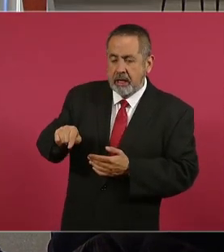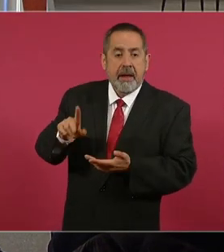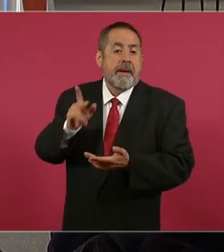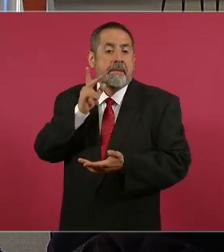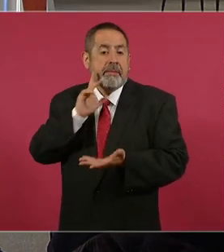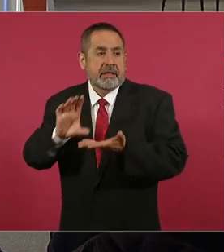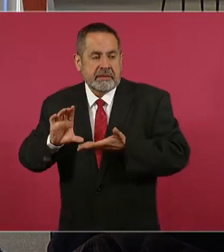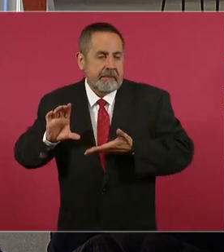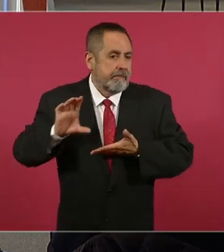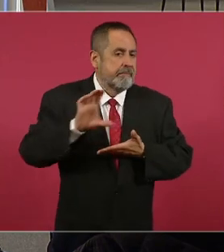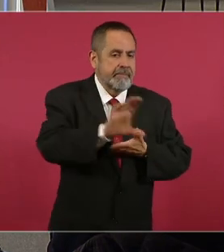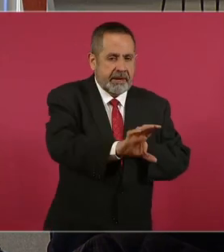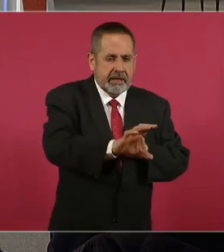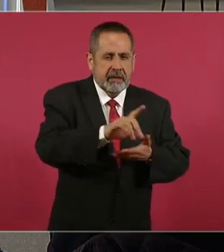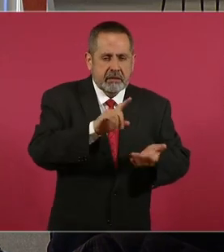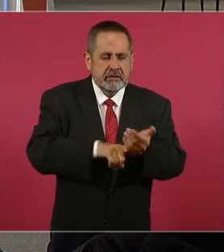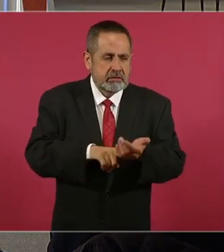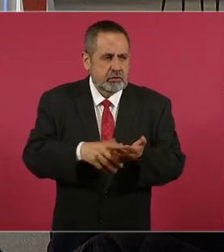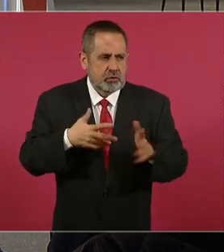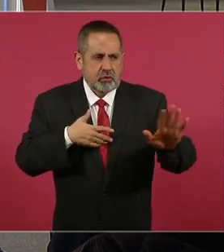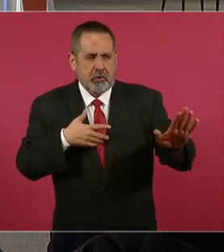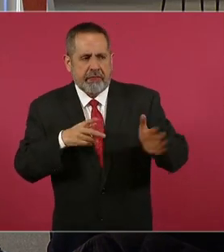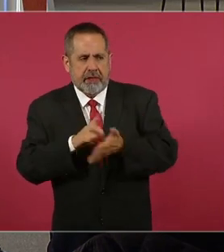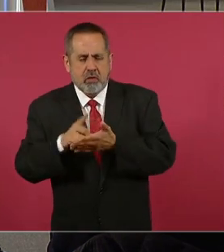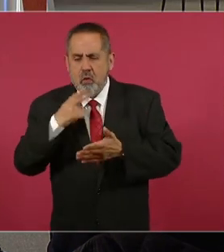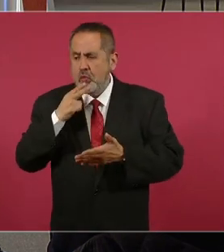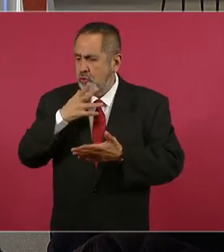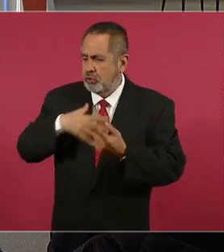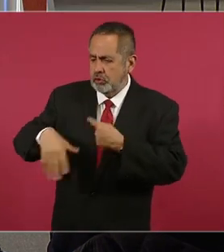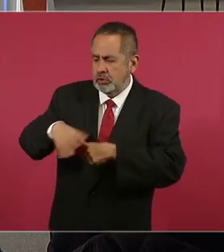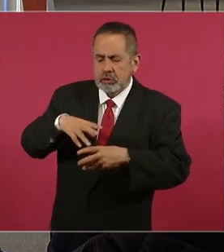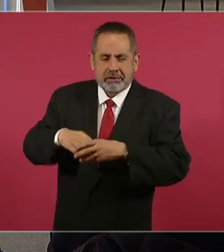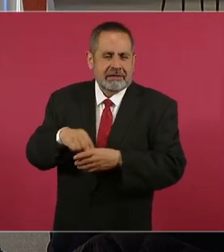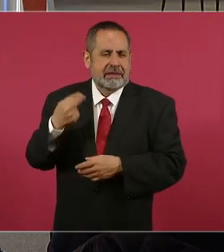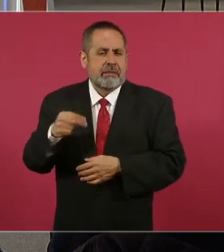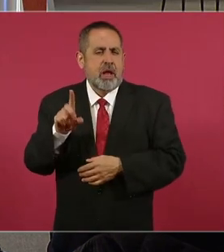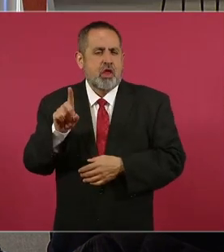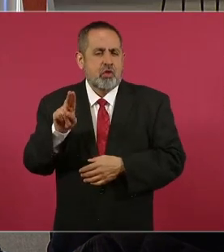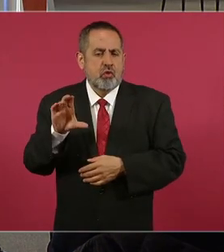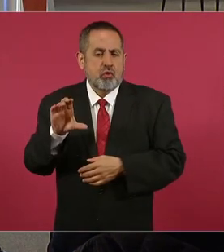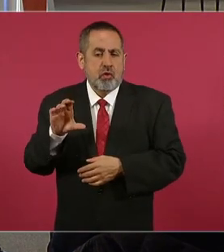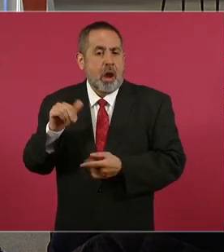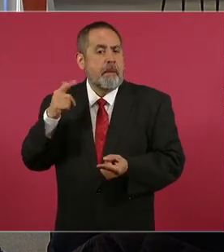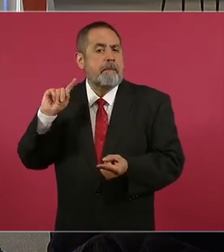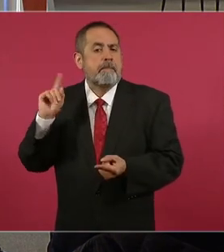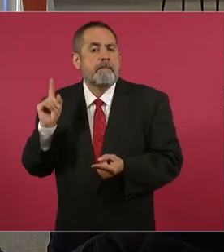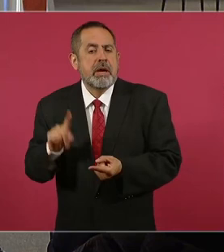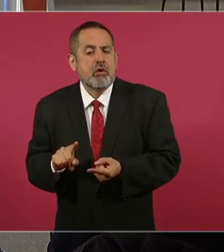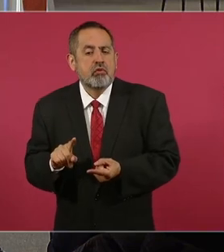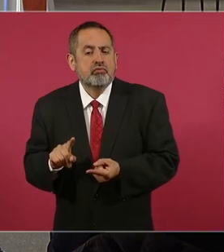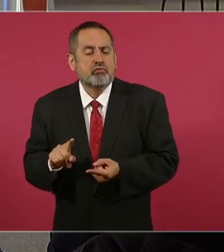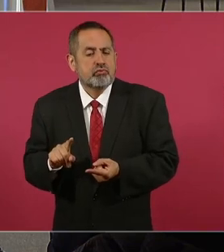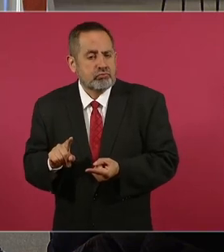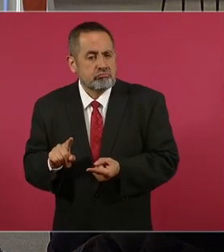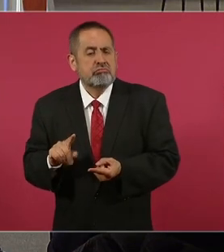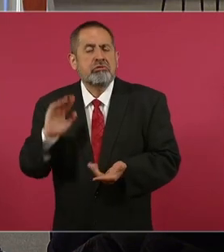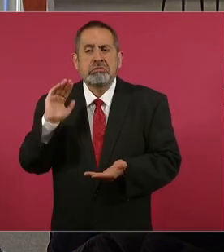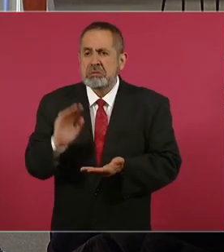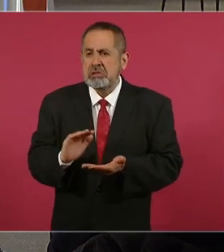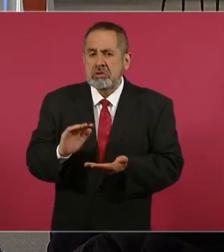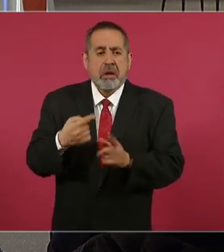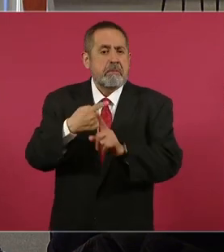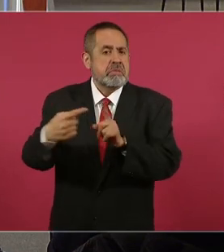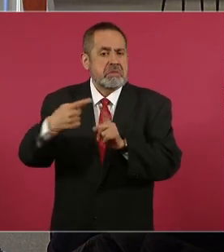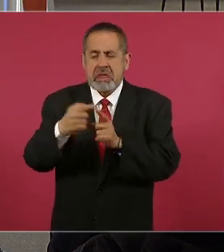a Hacienda, que es el derecho de utilidad compartida, el DUC, ha disminuido en más de la